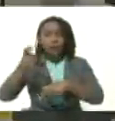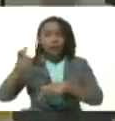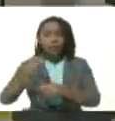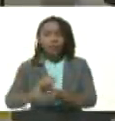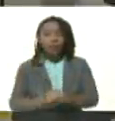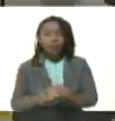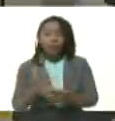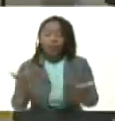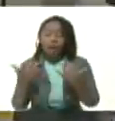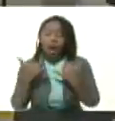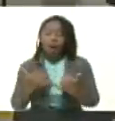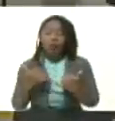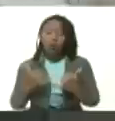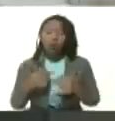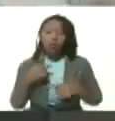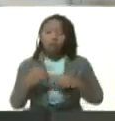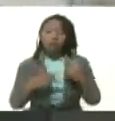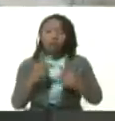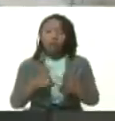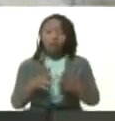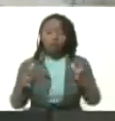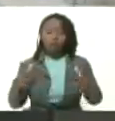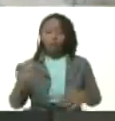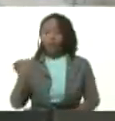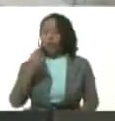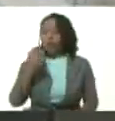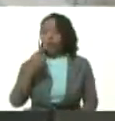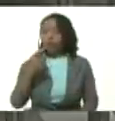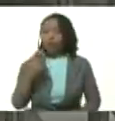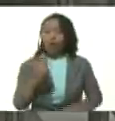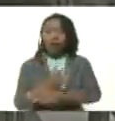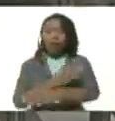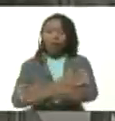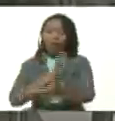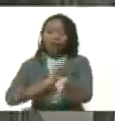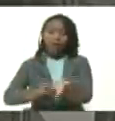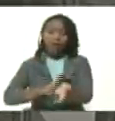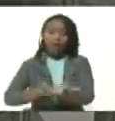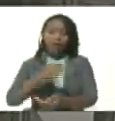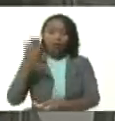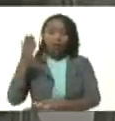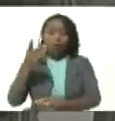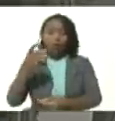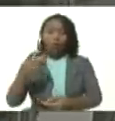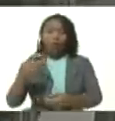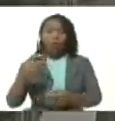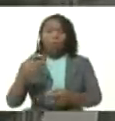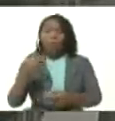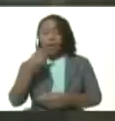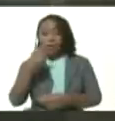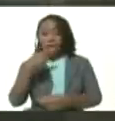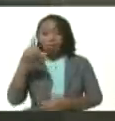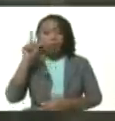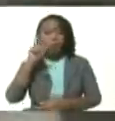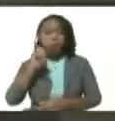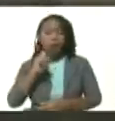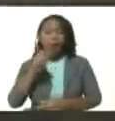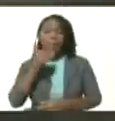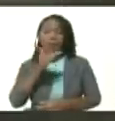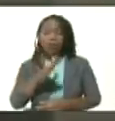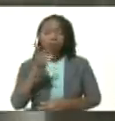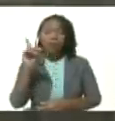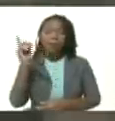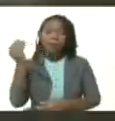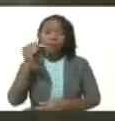y actualmente produce una gran cantidad de medicamentos antihipertensivos, medicamentos para embarazadas, y próximamente